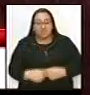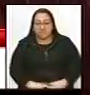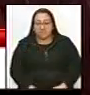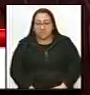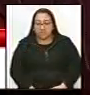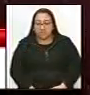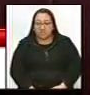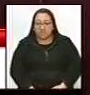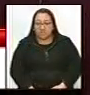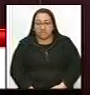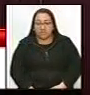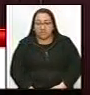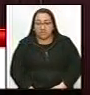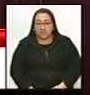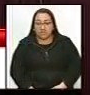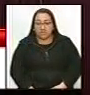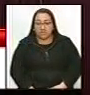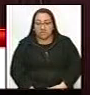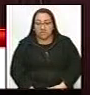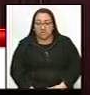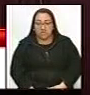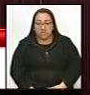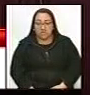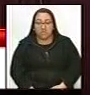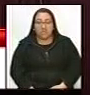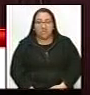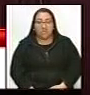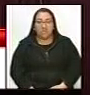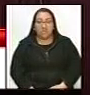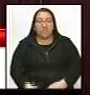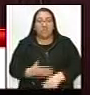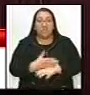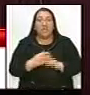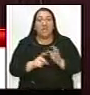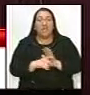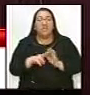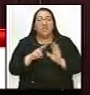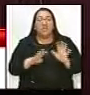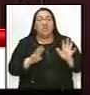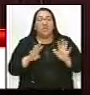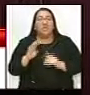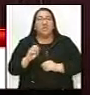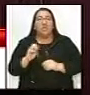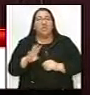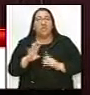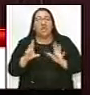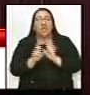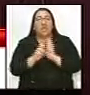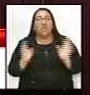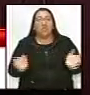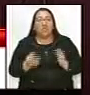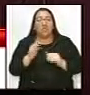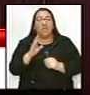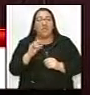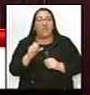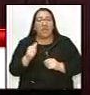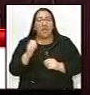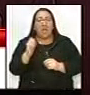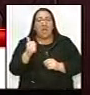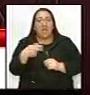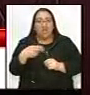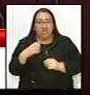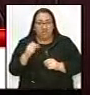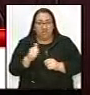fue la situación del perú se dictó la ley 29 9 04 la ley de promoción de banda ancha y la red dorsal